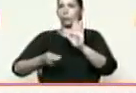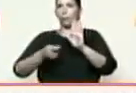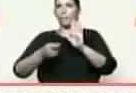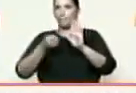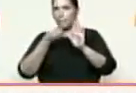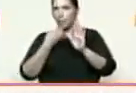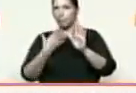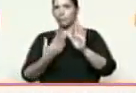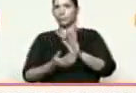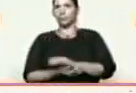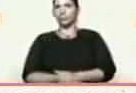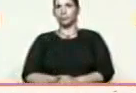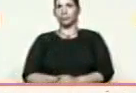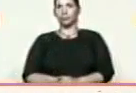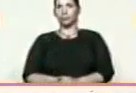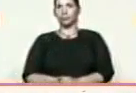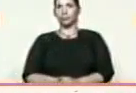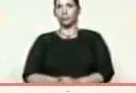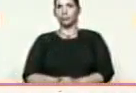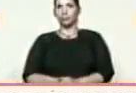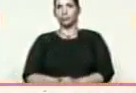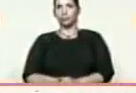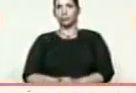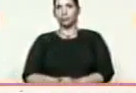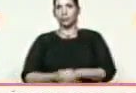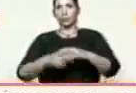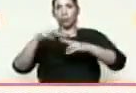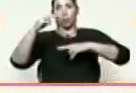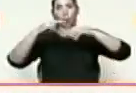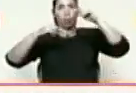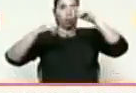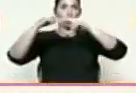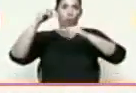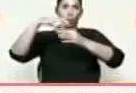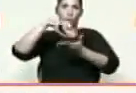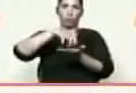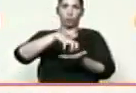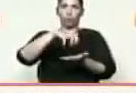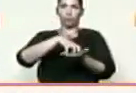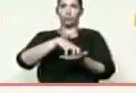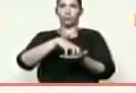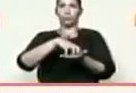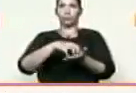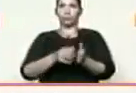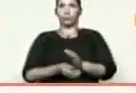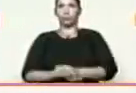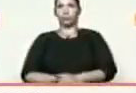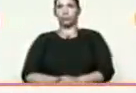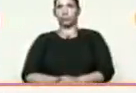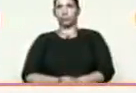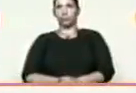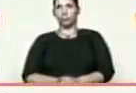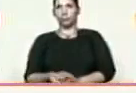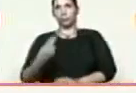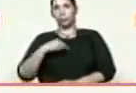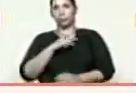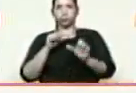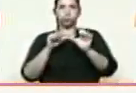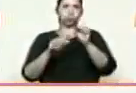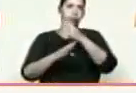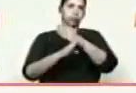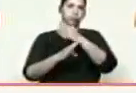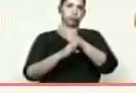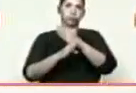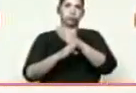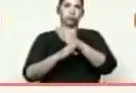No es tan urgente, pero la construcción del Estado y la transformación del Estado sí es urgente. Nosotros mantenemos todavía un Estado